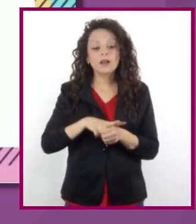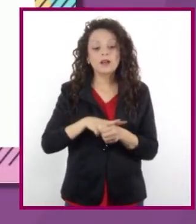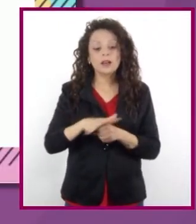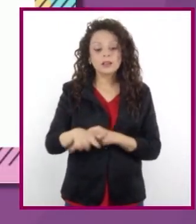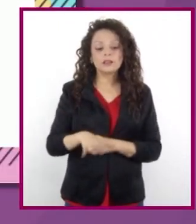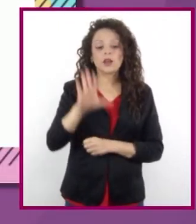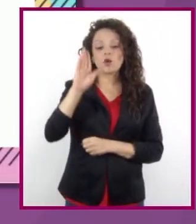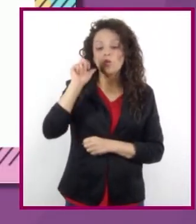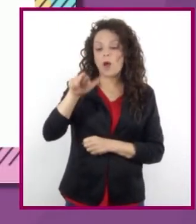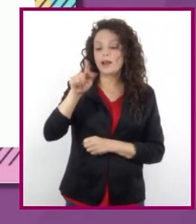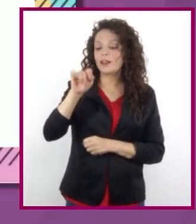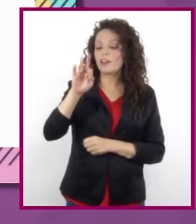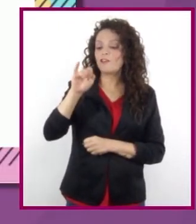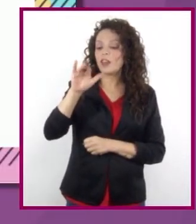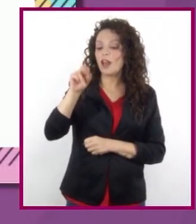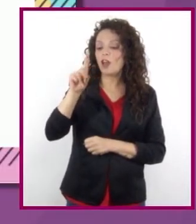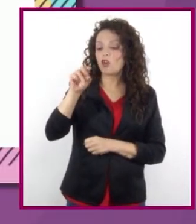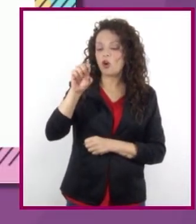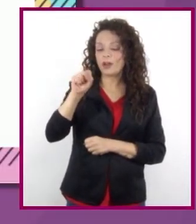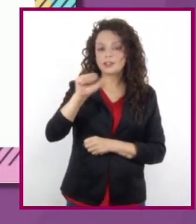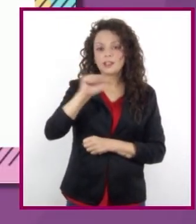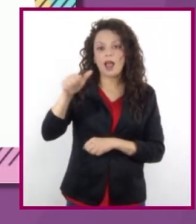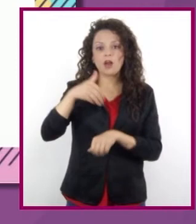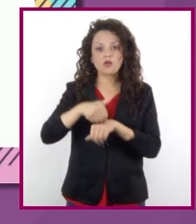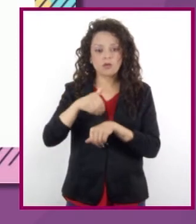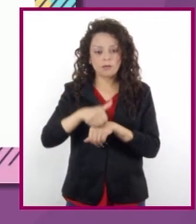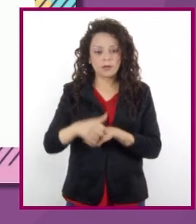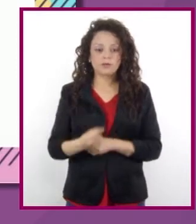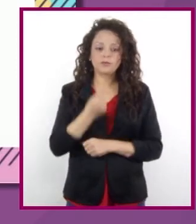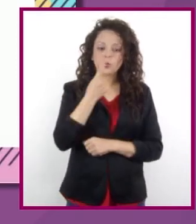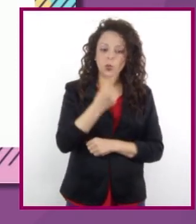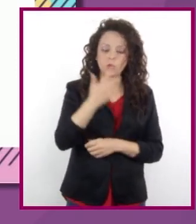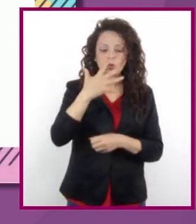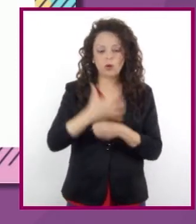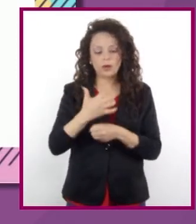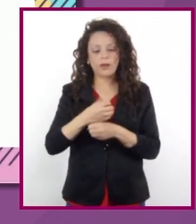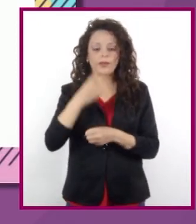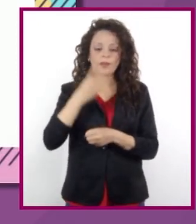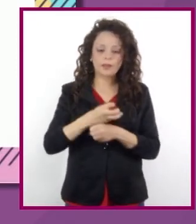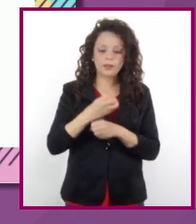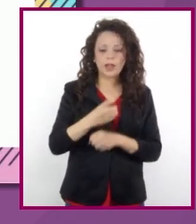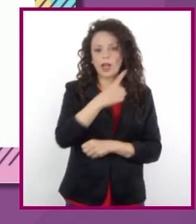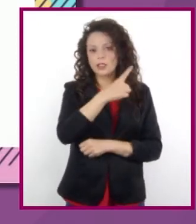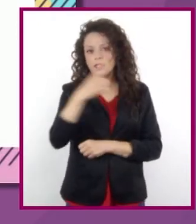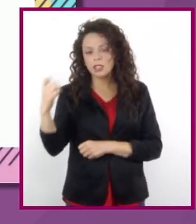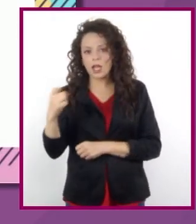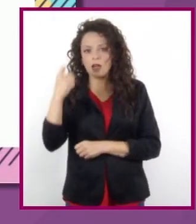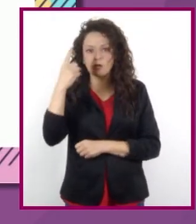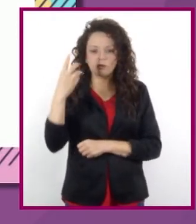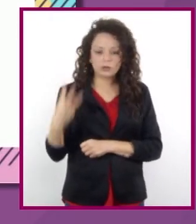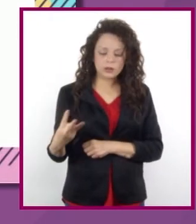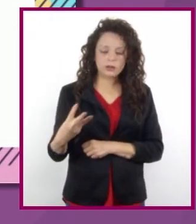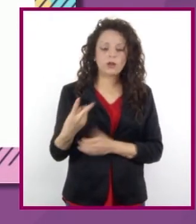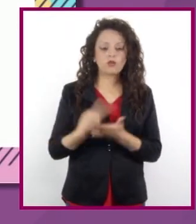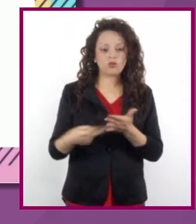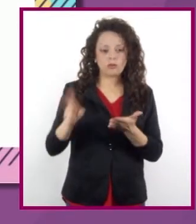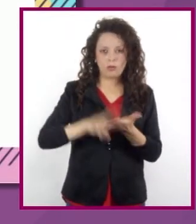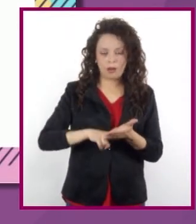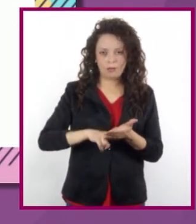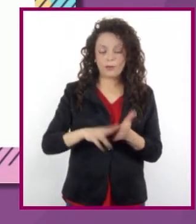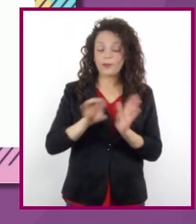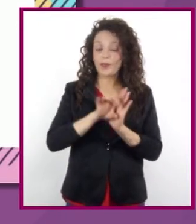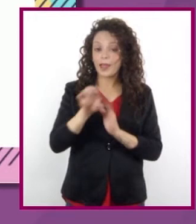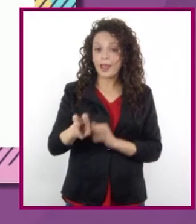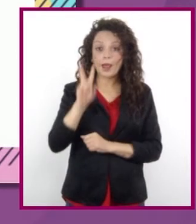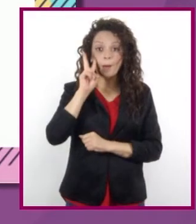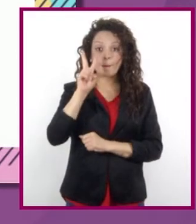cuantificadores numerales, que son 1, quinto, tercero, 100, tercio, doble. y un ejemplo